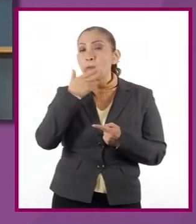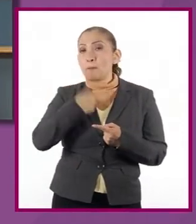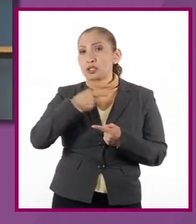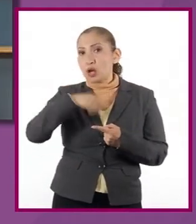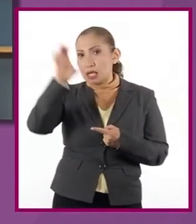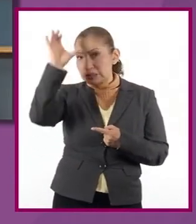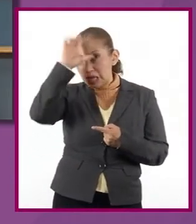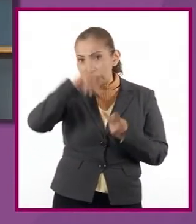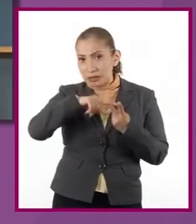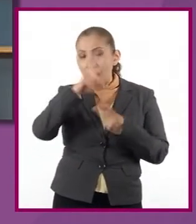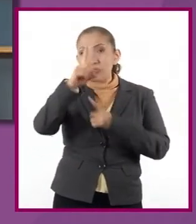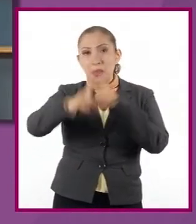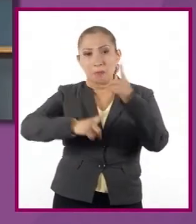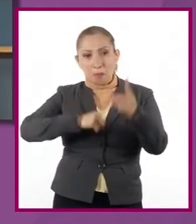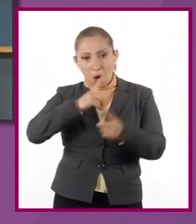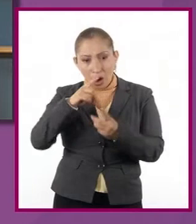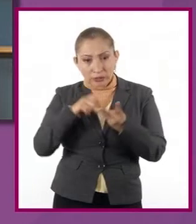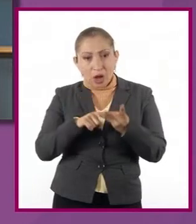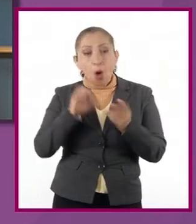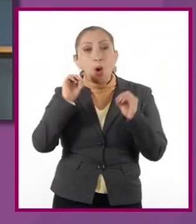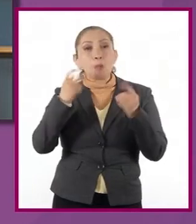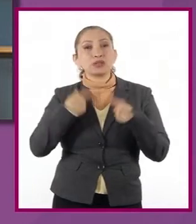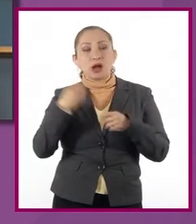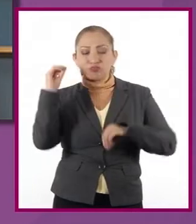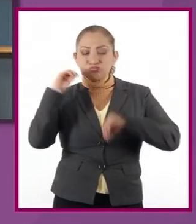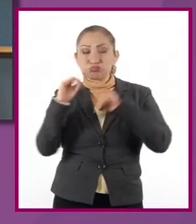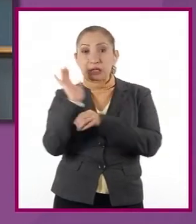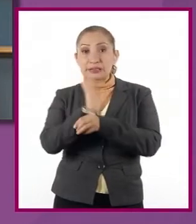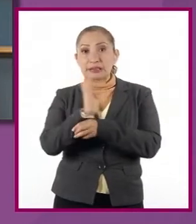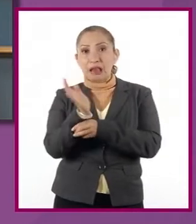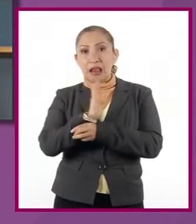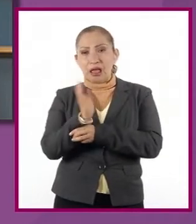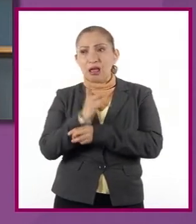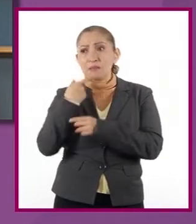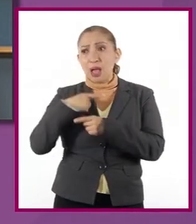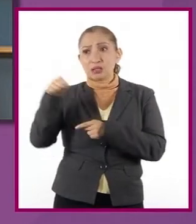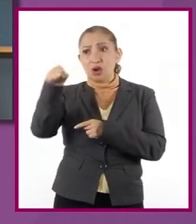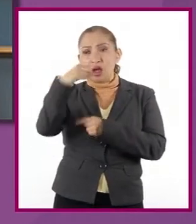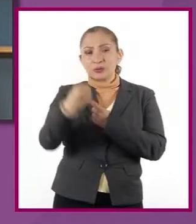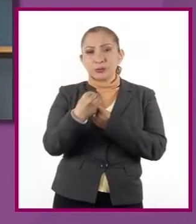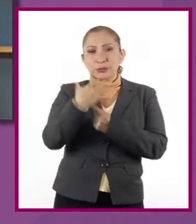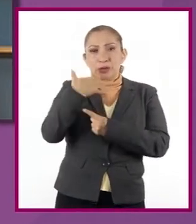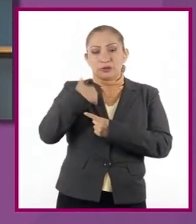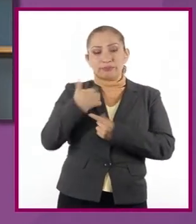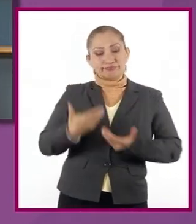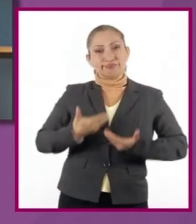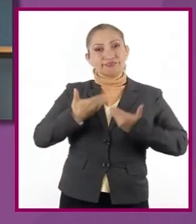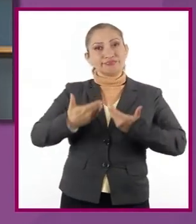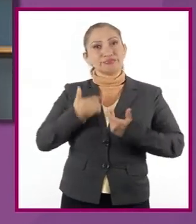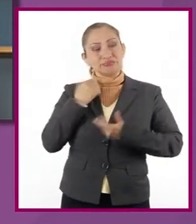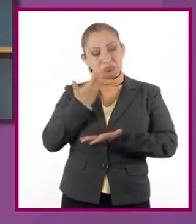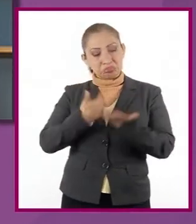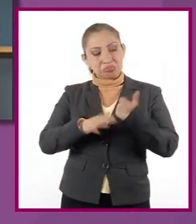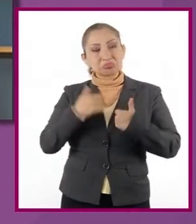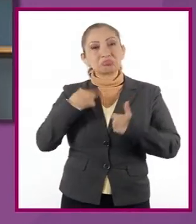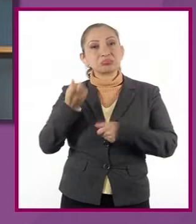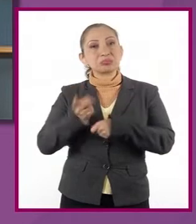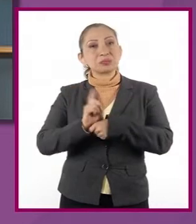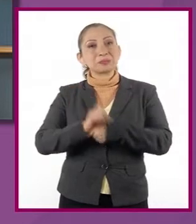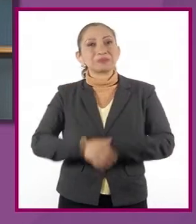científicos, deportistas o cineastas. Gente que nos inspira a superarnos día con